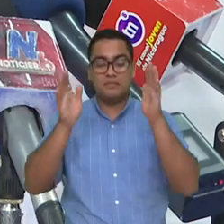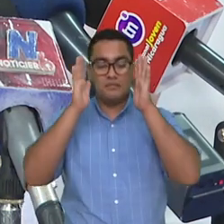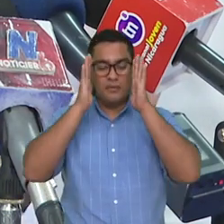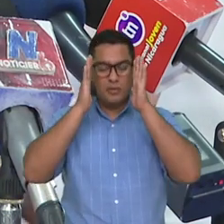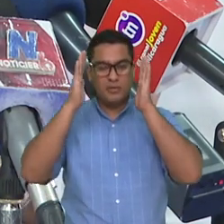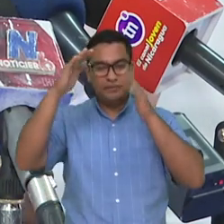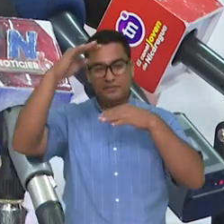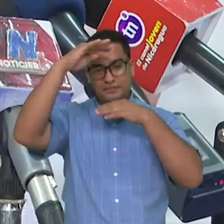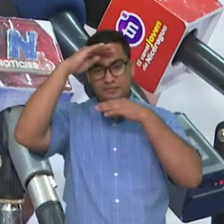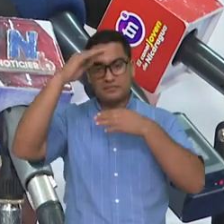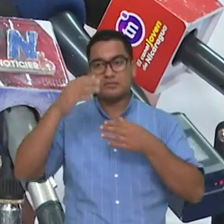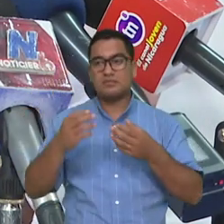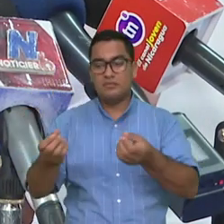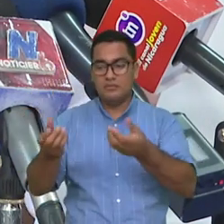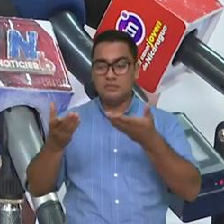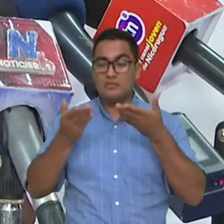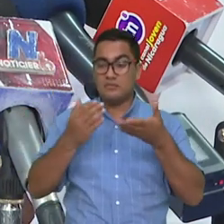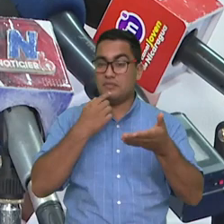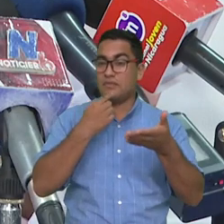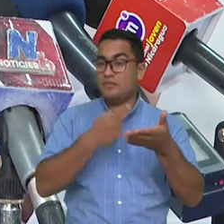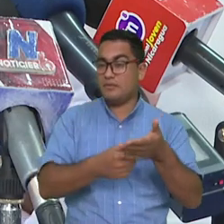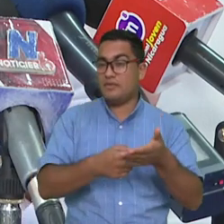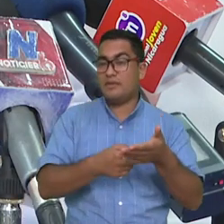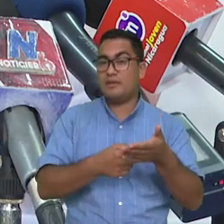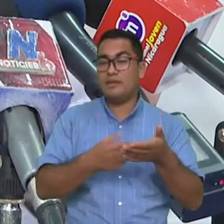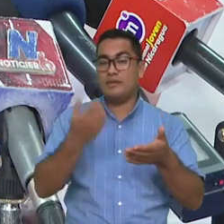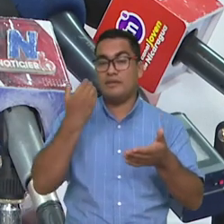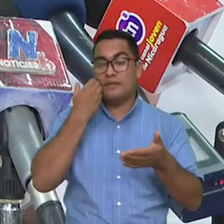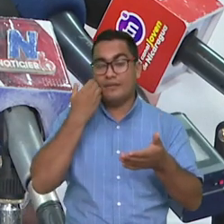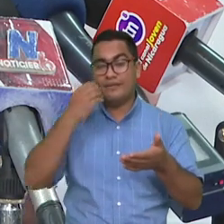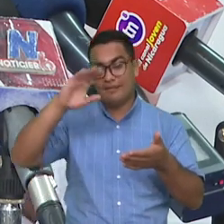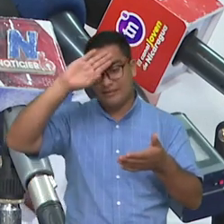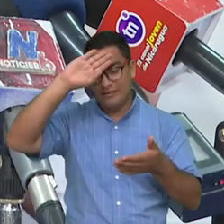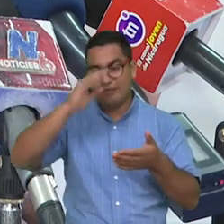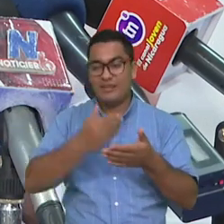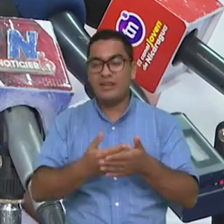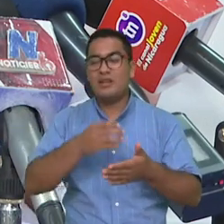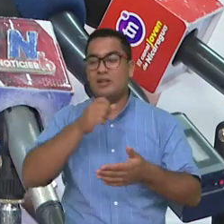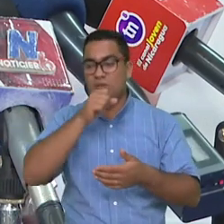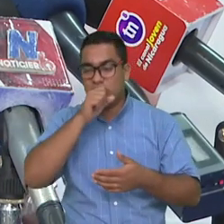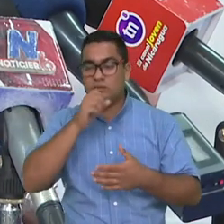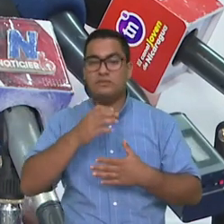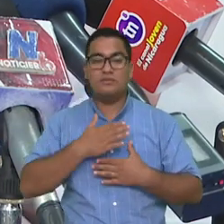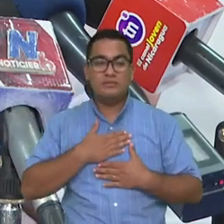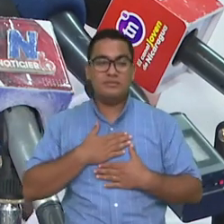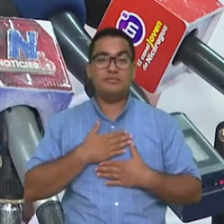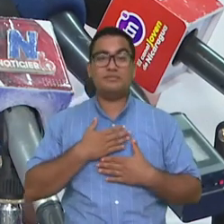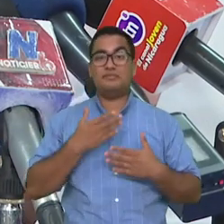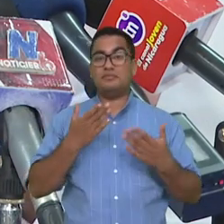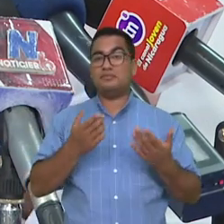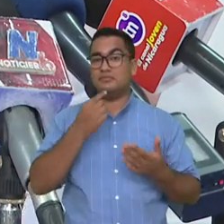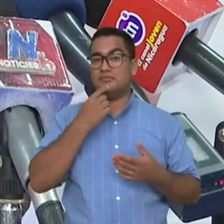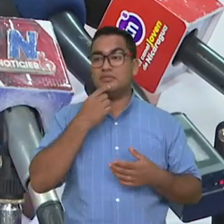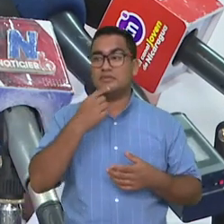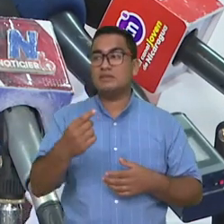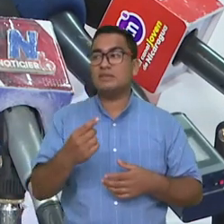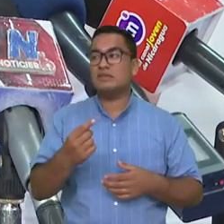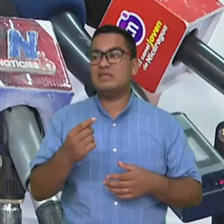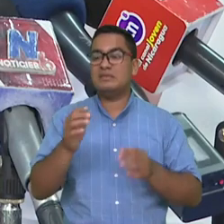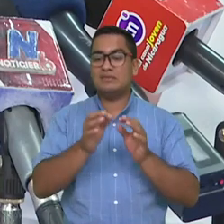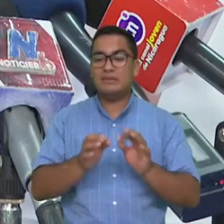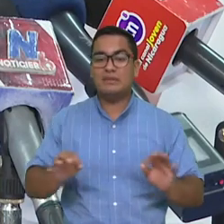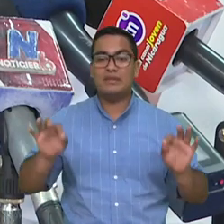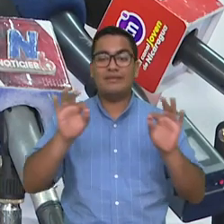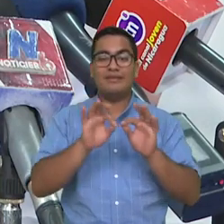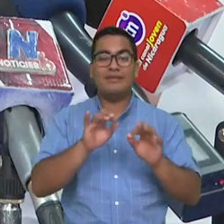que nos notifican, nos refieren que andan con proceso respiratorio, con tos, con gripe, hacer esa búsqueda